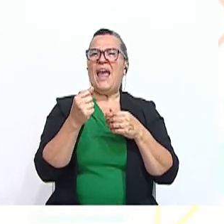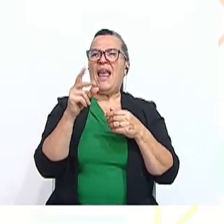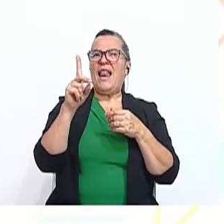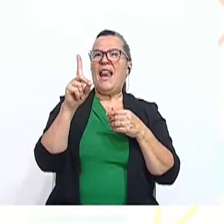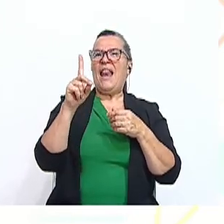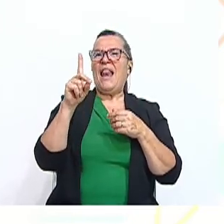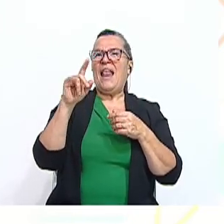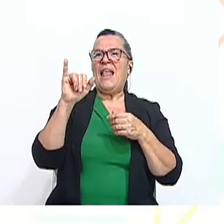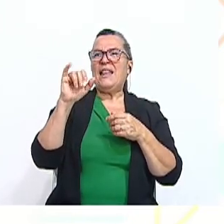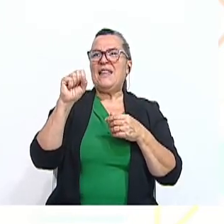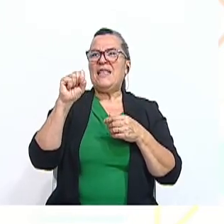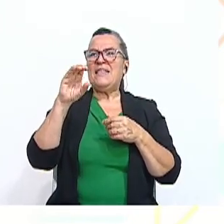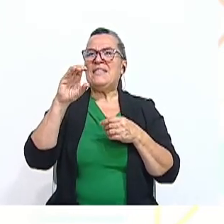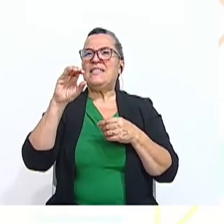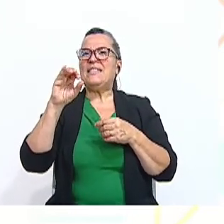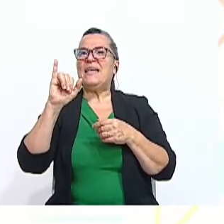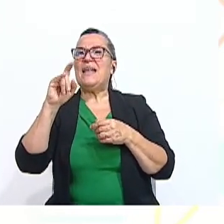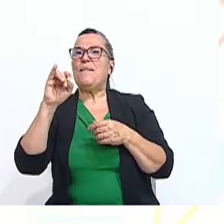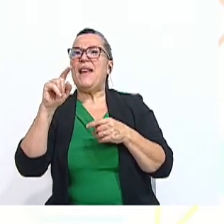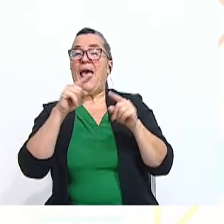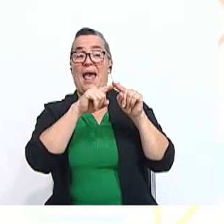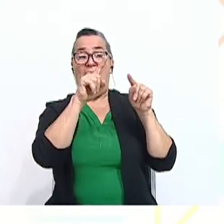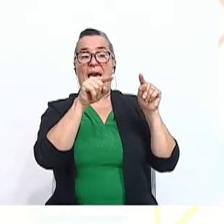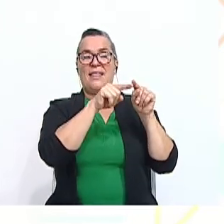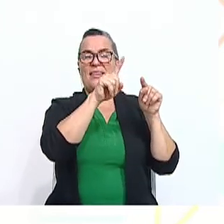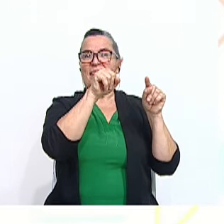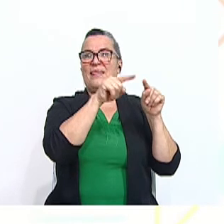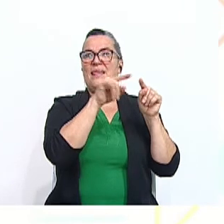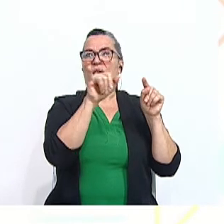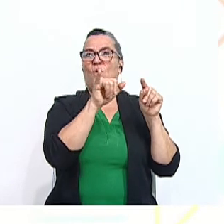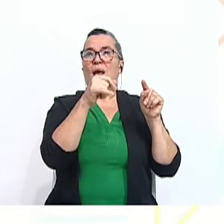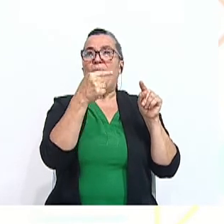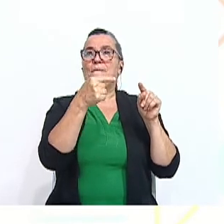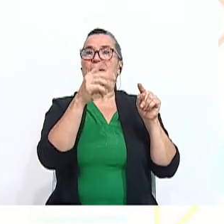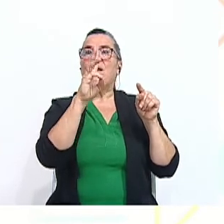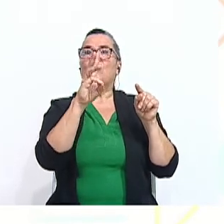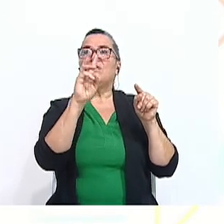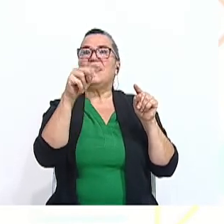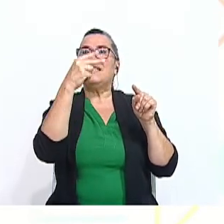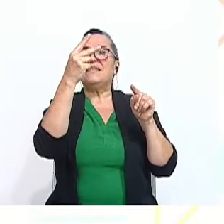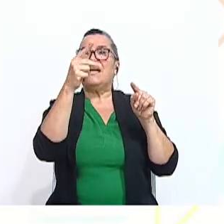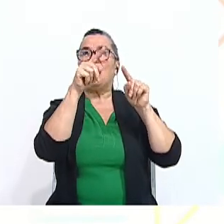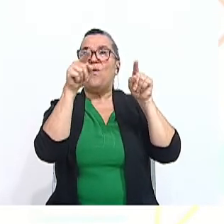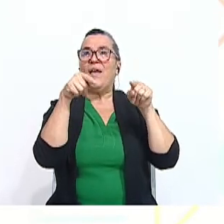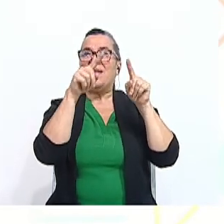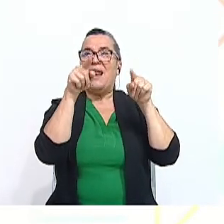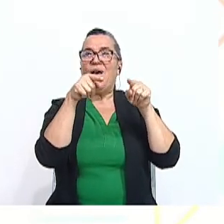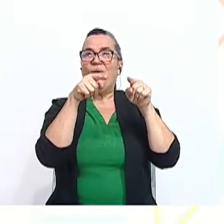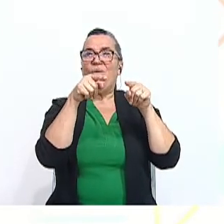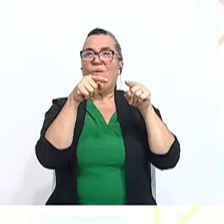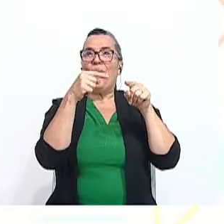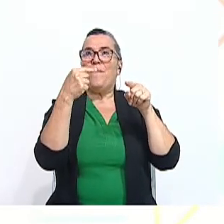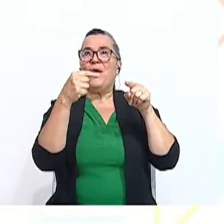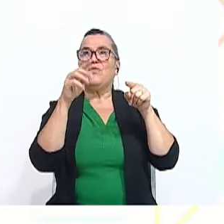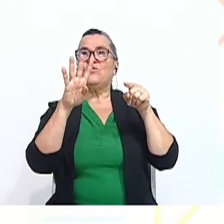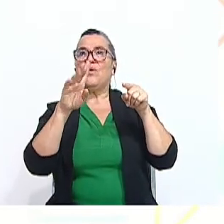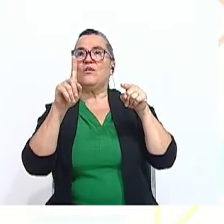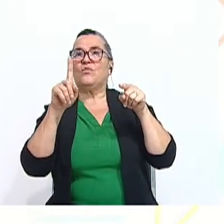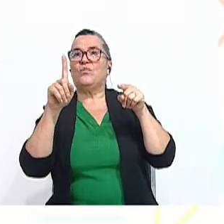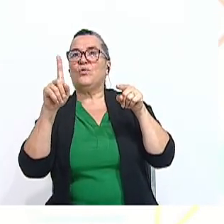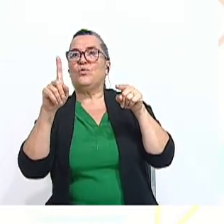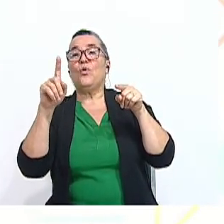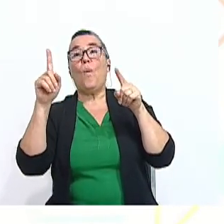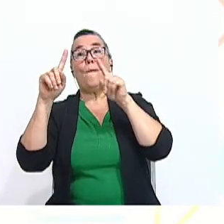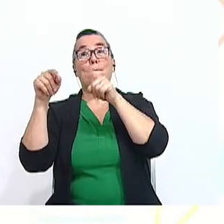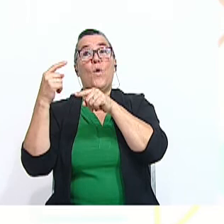ecuación cuadrática. El discriminante es igual a menos 6 al cuadrado menos 4 por 1 por